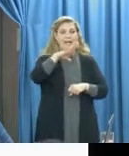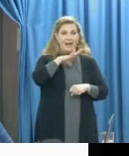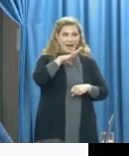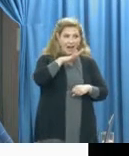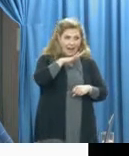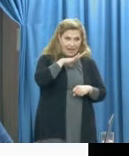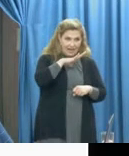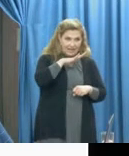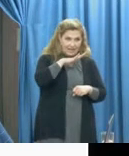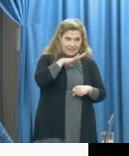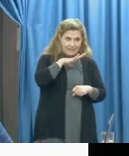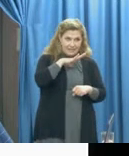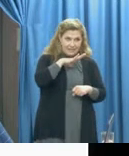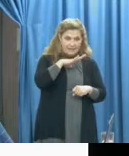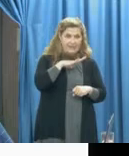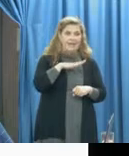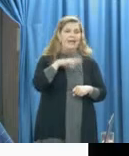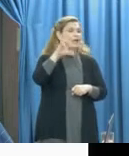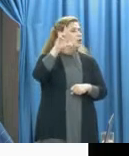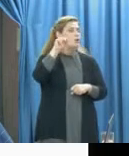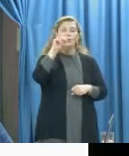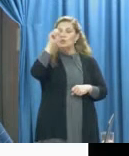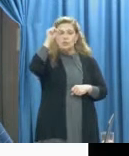todas las sorderas no sindrómicas,